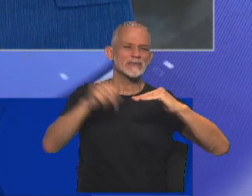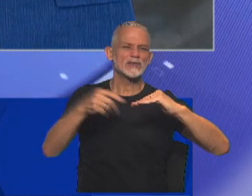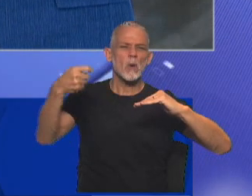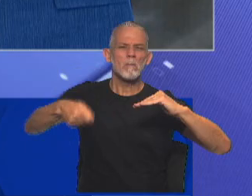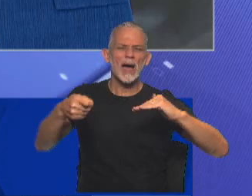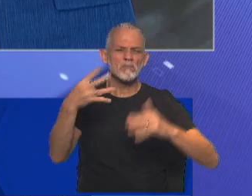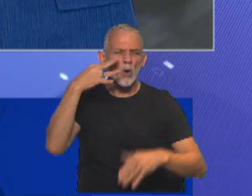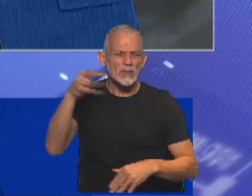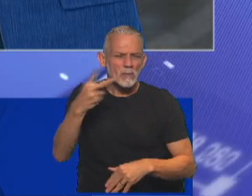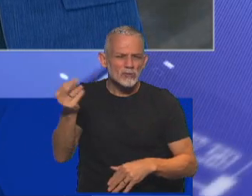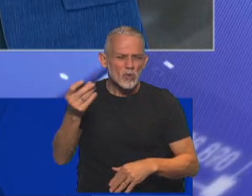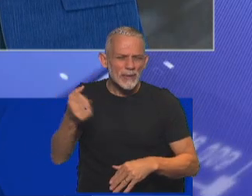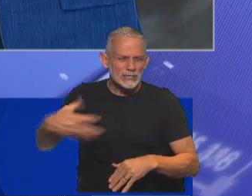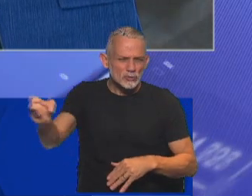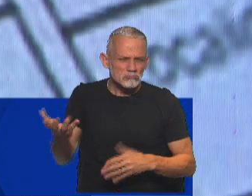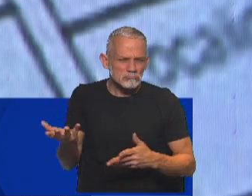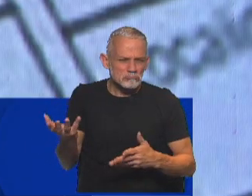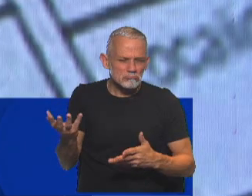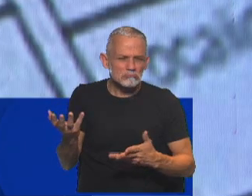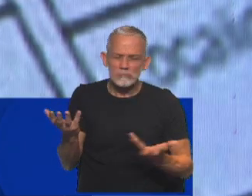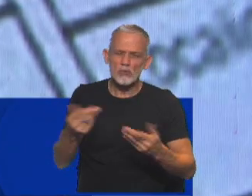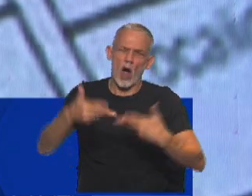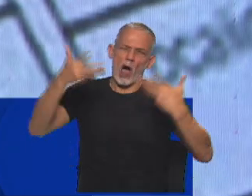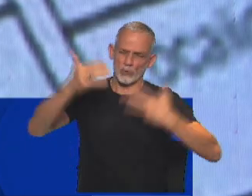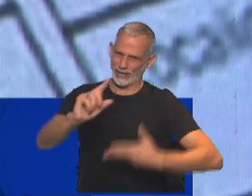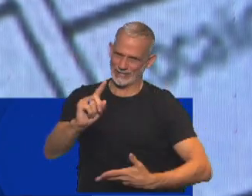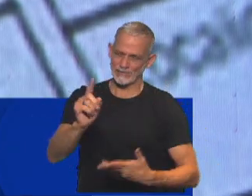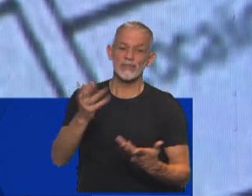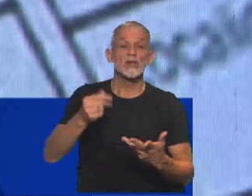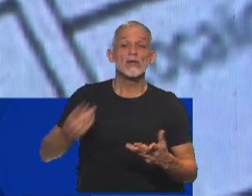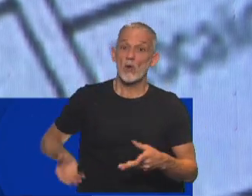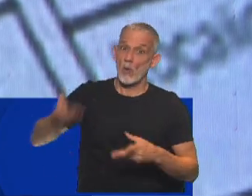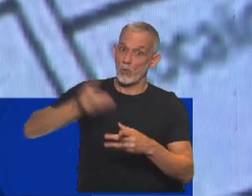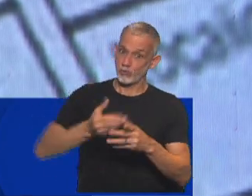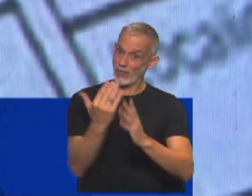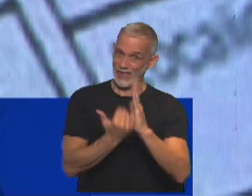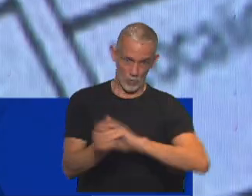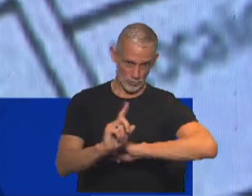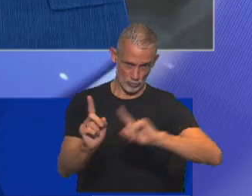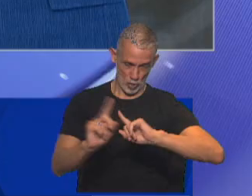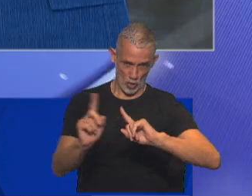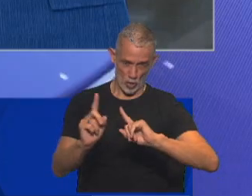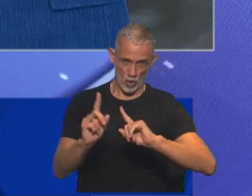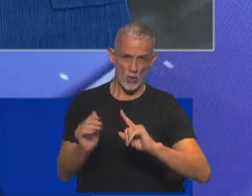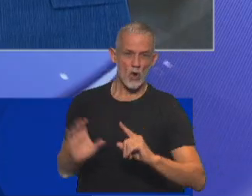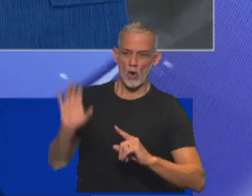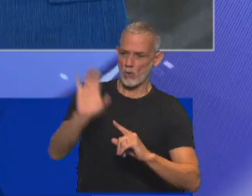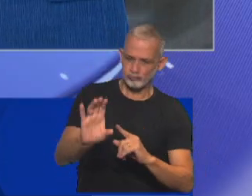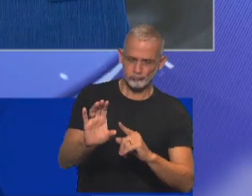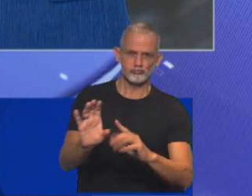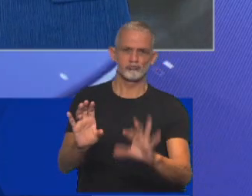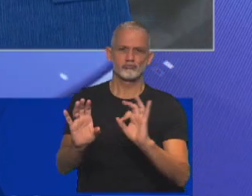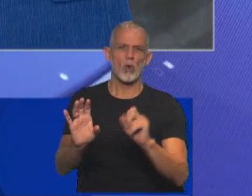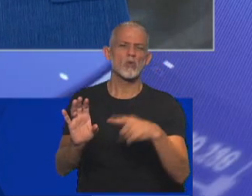aproximadamente 4.200 pesos. Para tener en cuenta, estamos hablando de sueldo bruto, ¿no? Sueldo bruto. Siempre estamos hablando de sueldo bruto